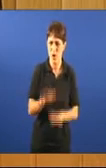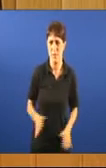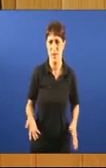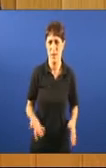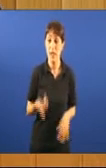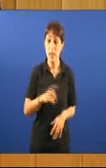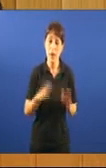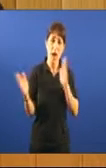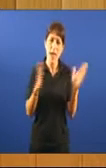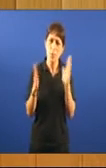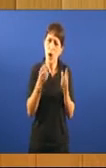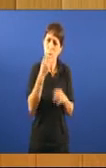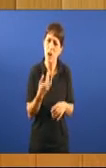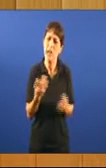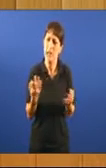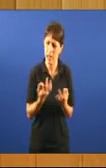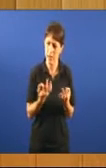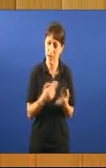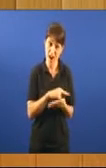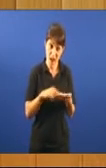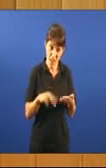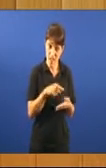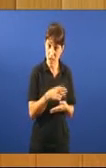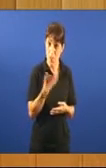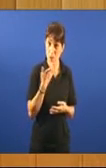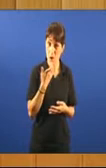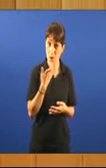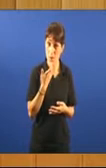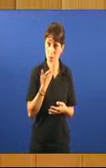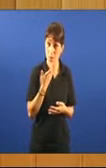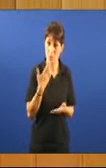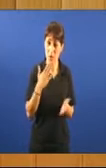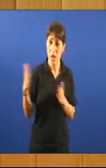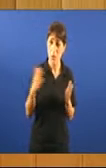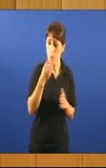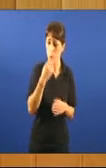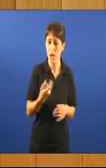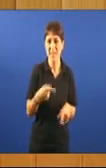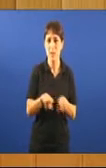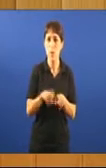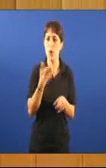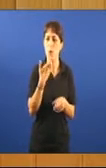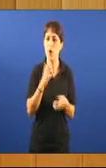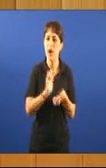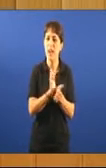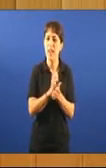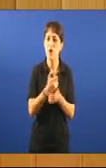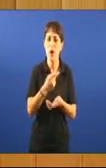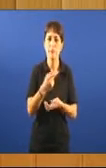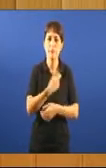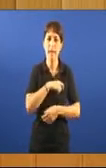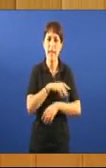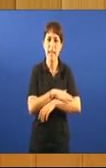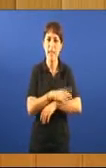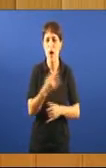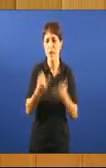quen, señor Feijóo? Para Galiza. Resulta que de todo o crédito que se concede no Estado, só o